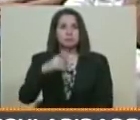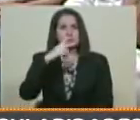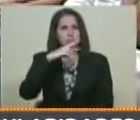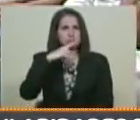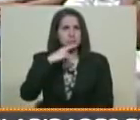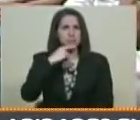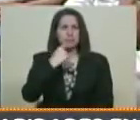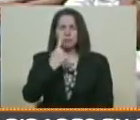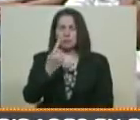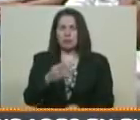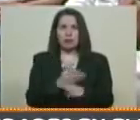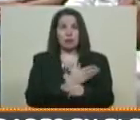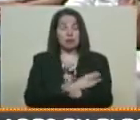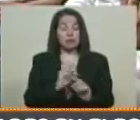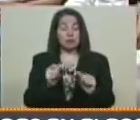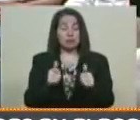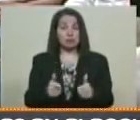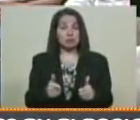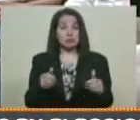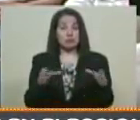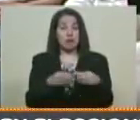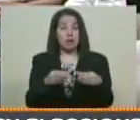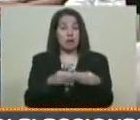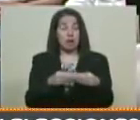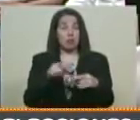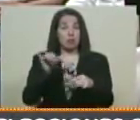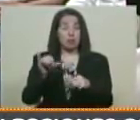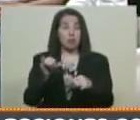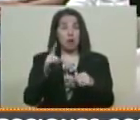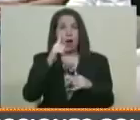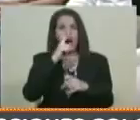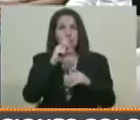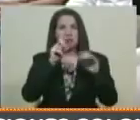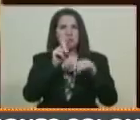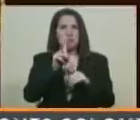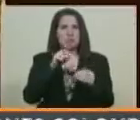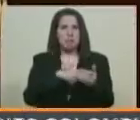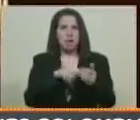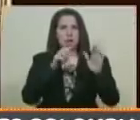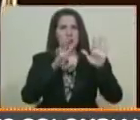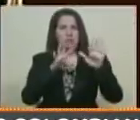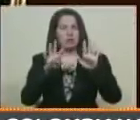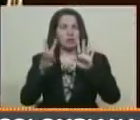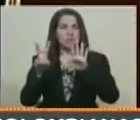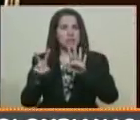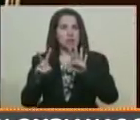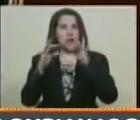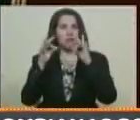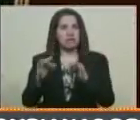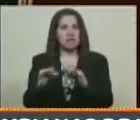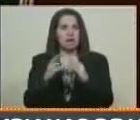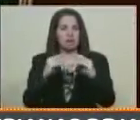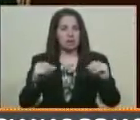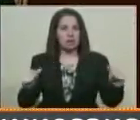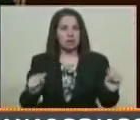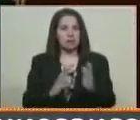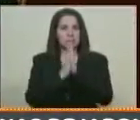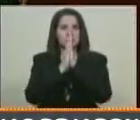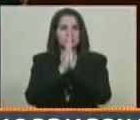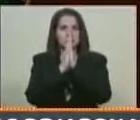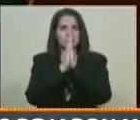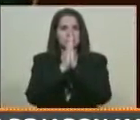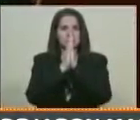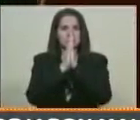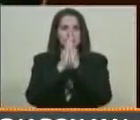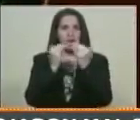agrupación que tuvo sus inicios en el año 1997 de manera oficial con el nombre de Tierra Santa y